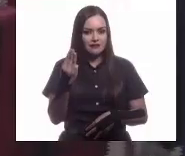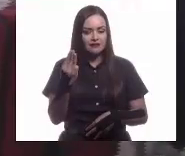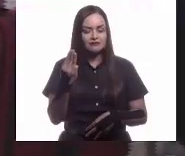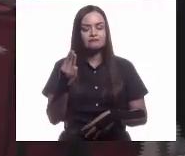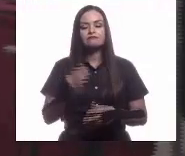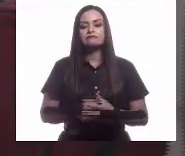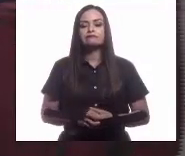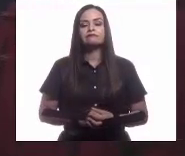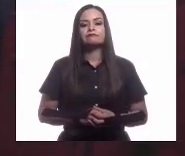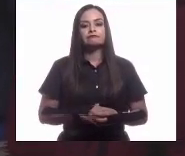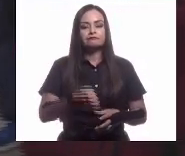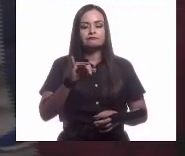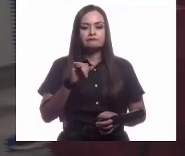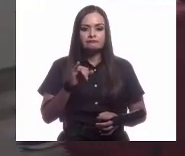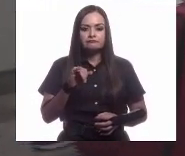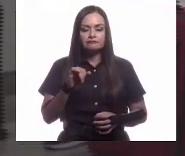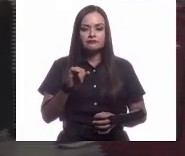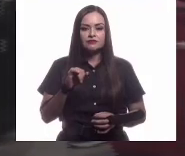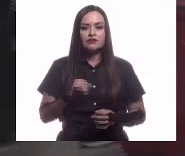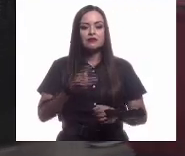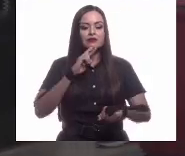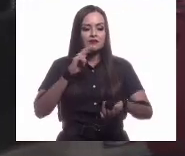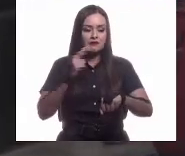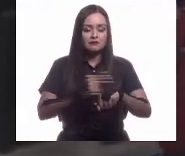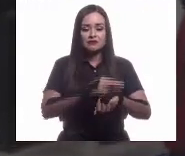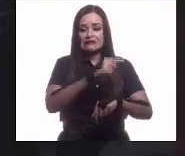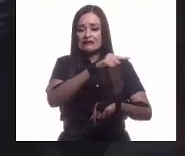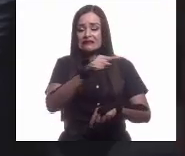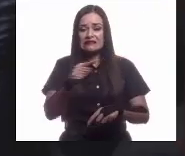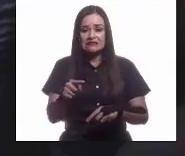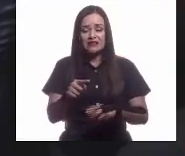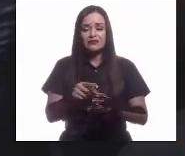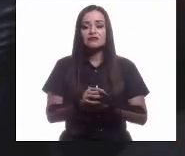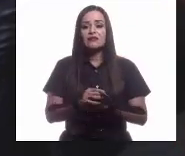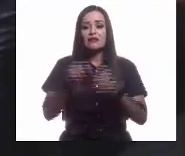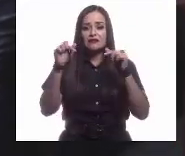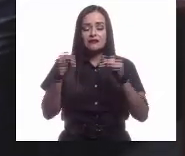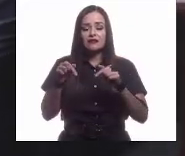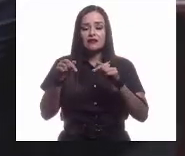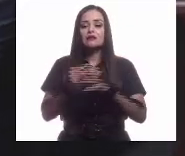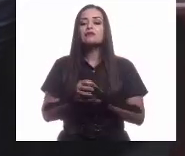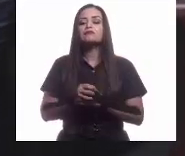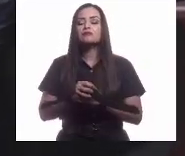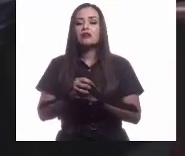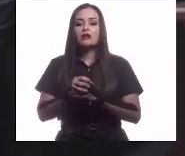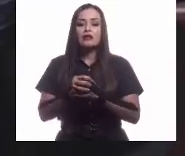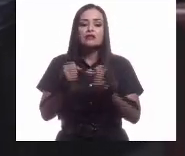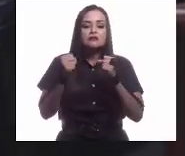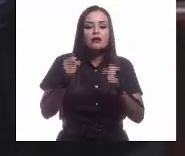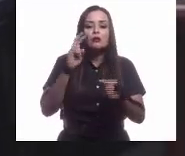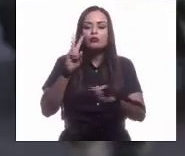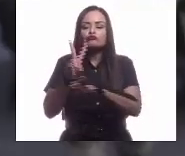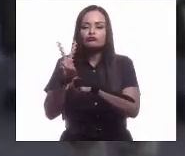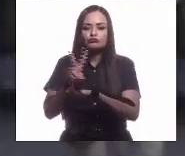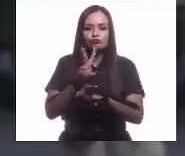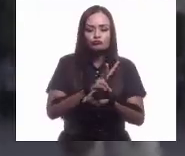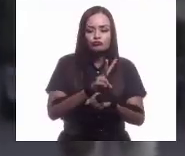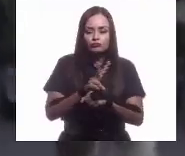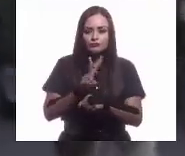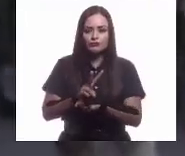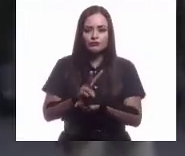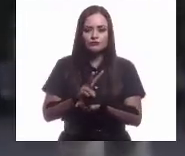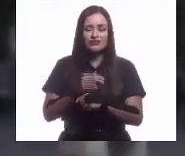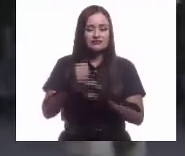me honro en presidir y que somos responsables todos de la seguridad pública en Baja California Sur. Su esfuerzo en